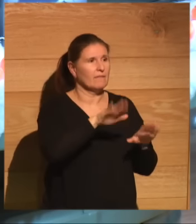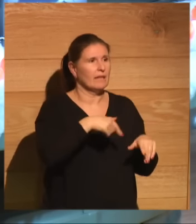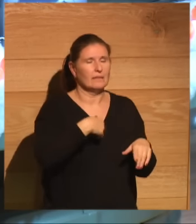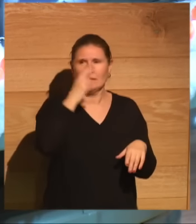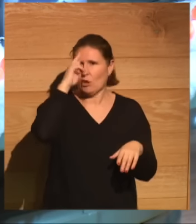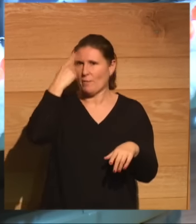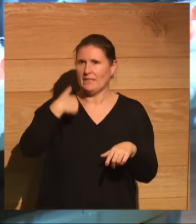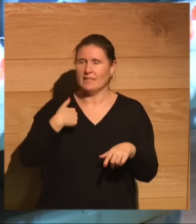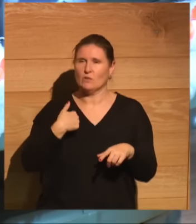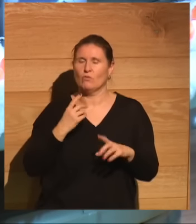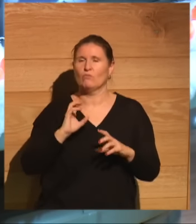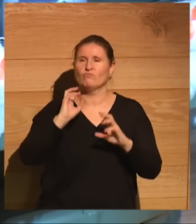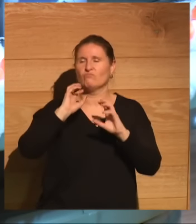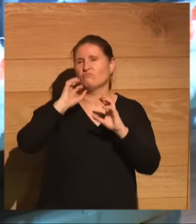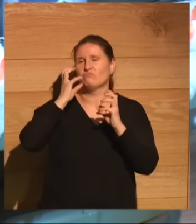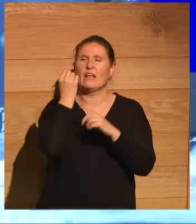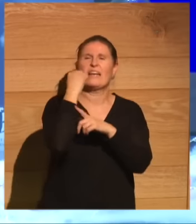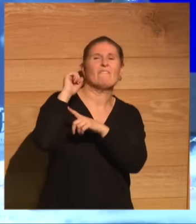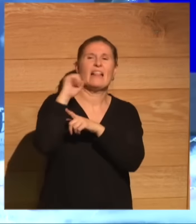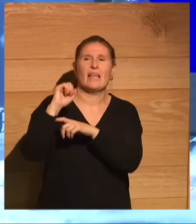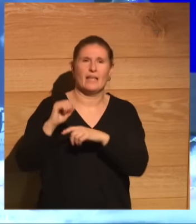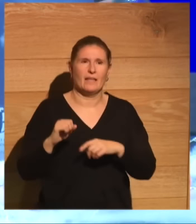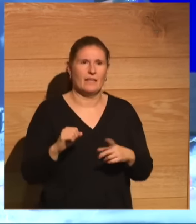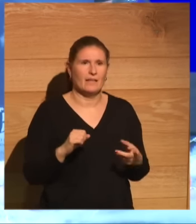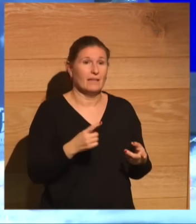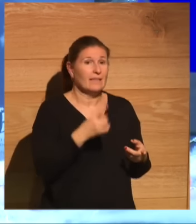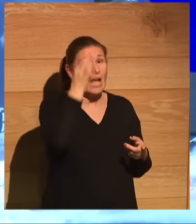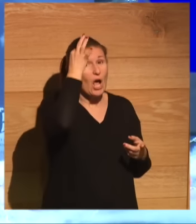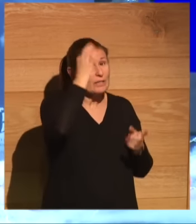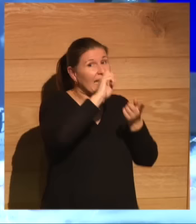un rebelde. Bueno. Oye, ¿cómo ibas peinado?